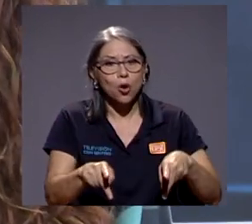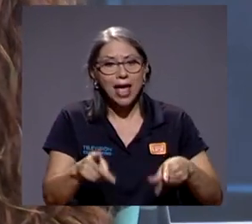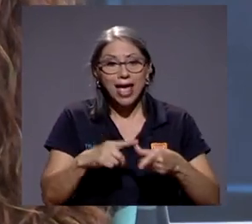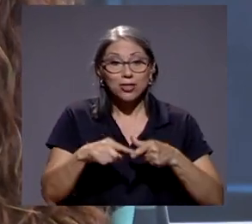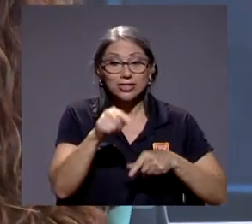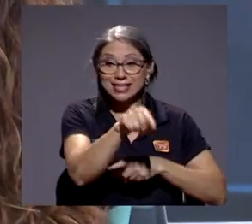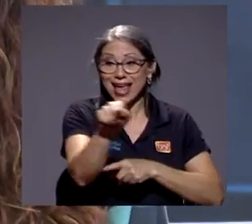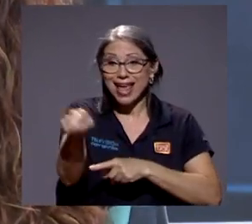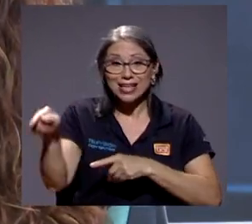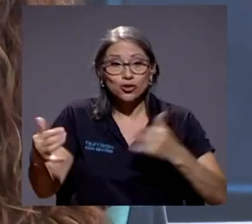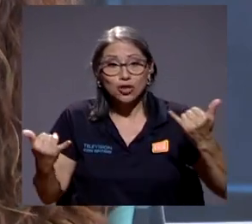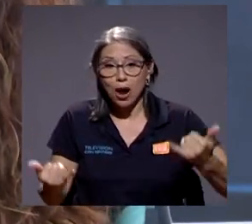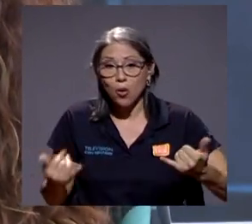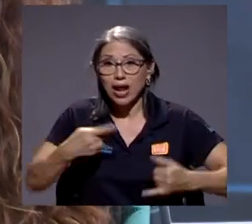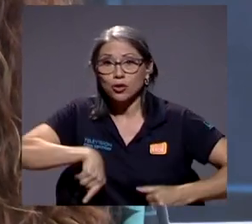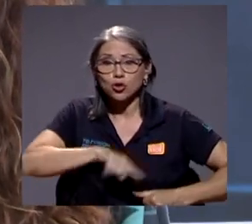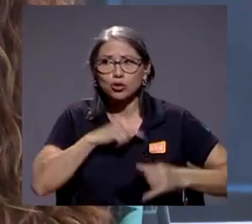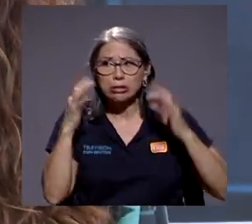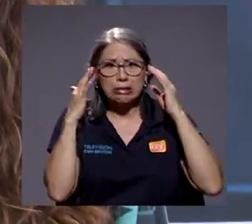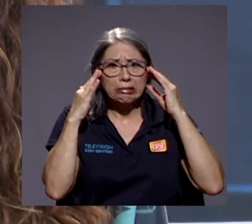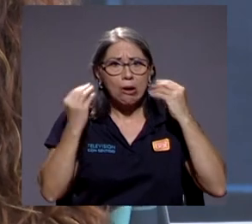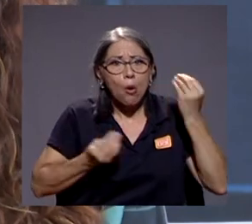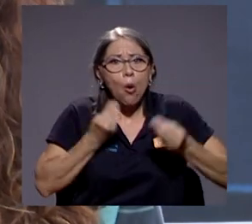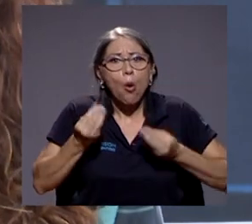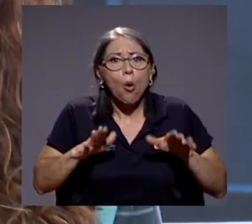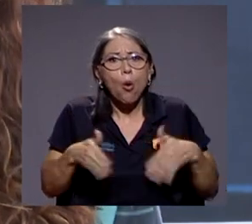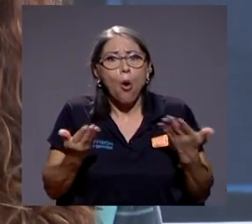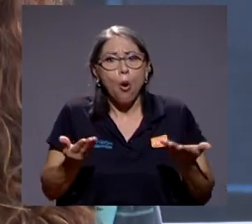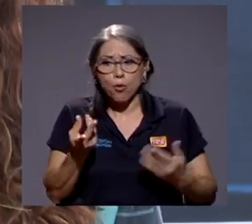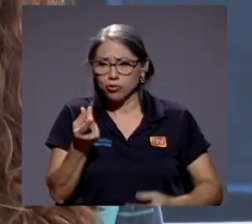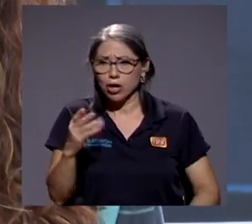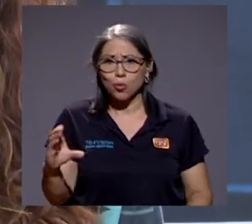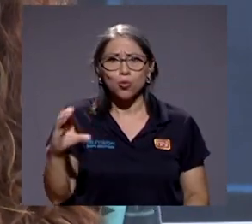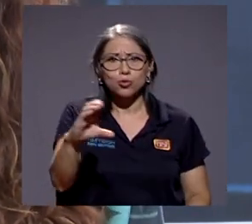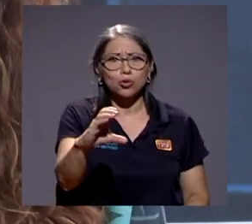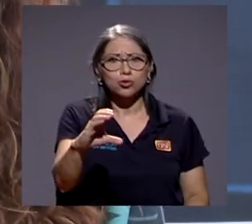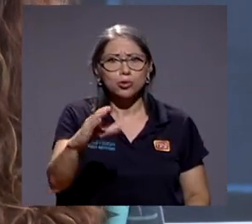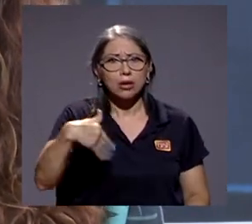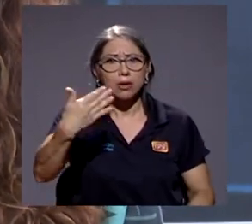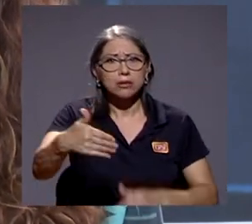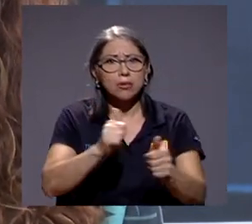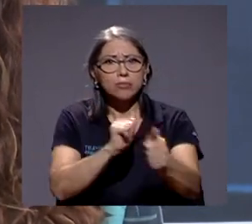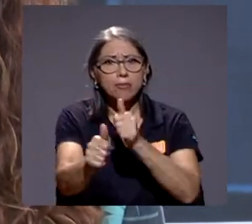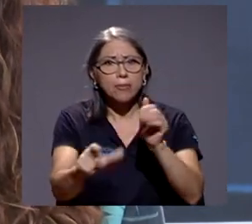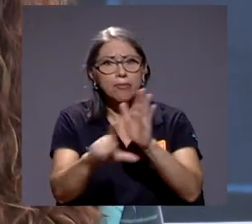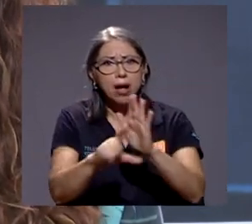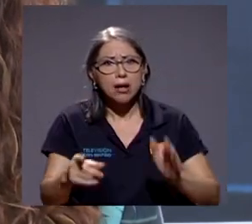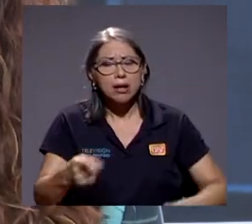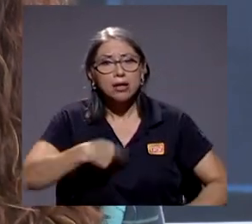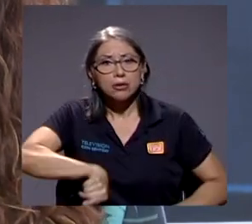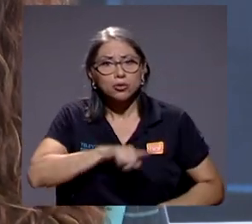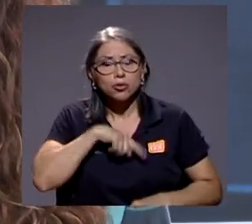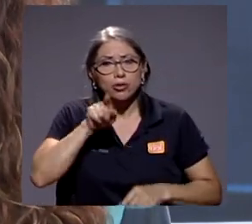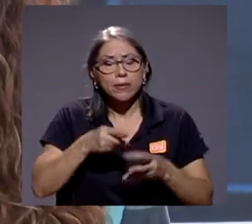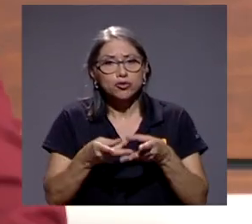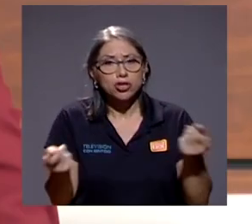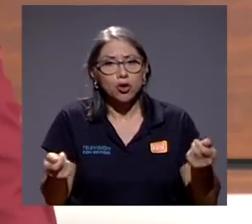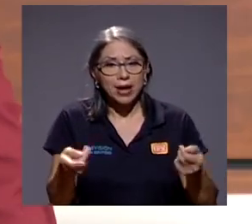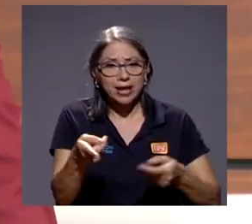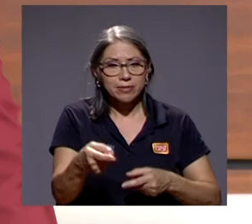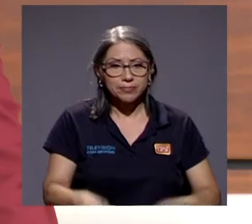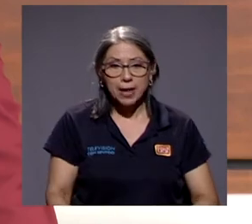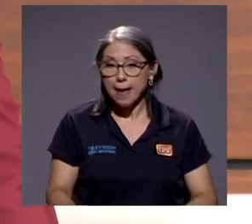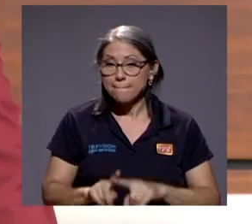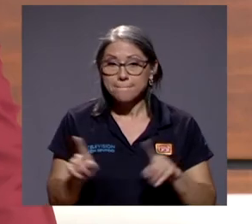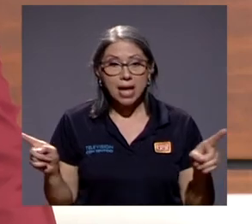ahora son una preocupación para nosotros porque como les van a llegar los recursos una vez que se apruebe la ley tenemos que resolver este tipo de situaciones pero